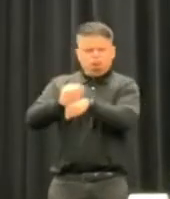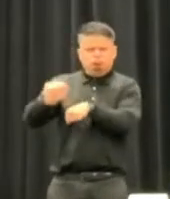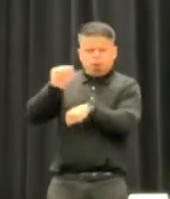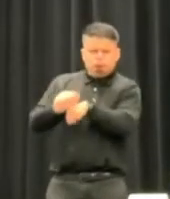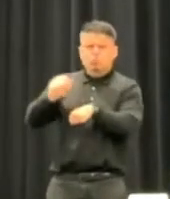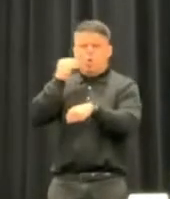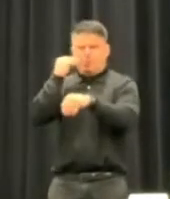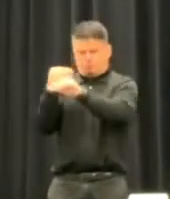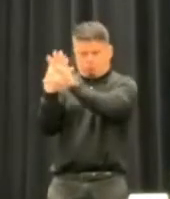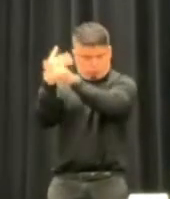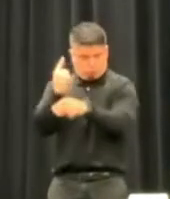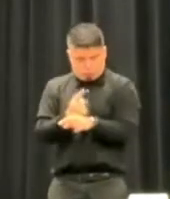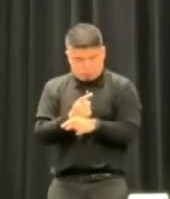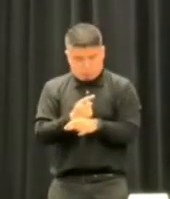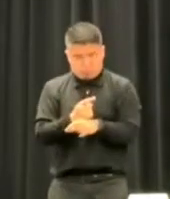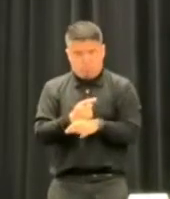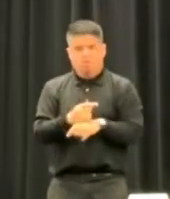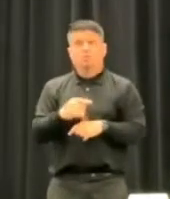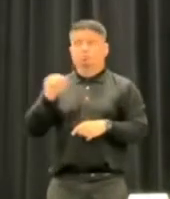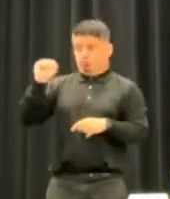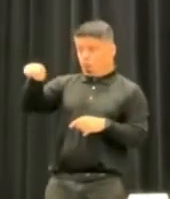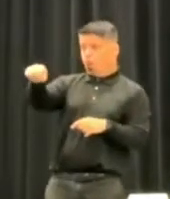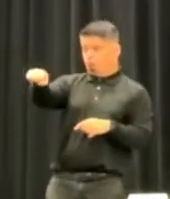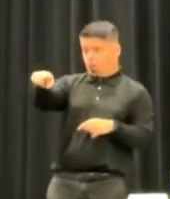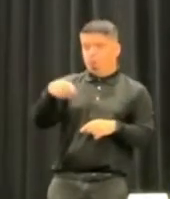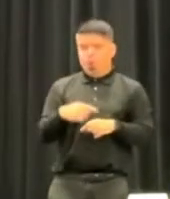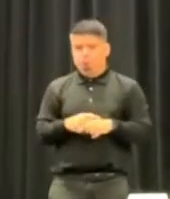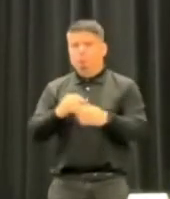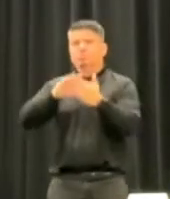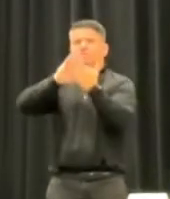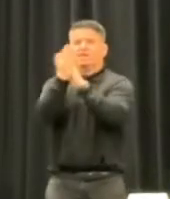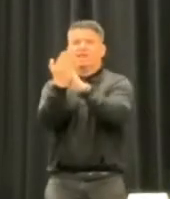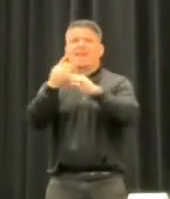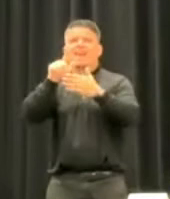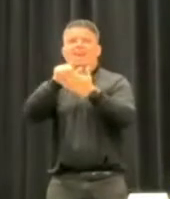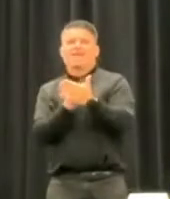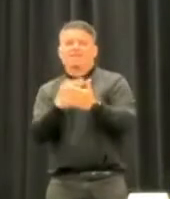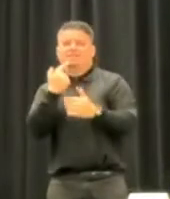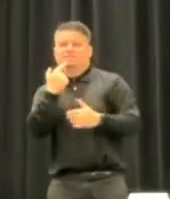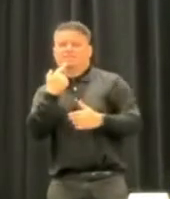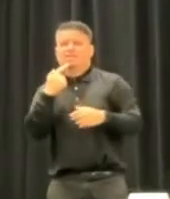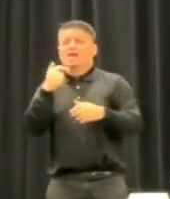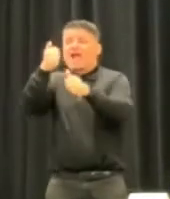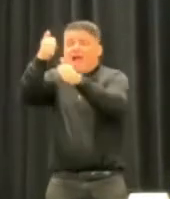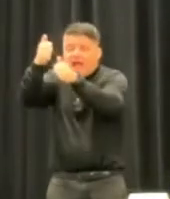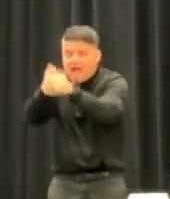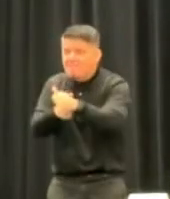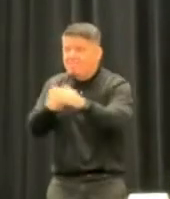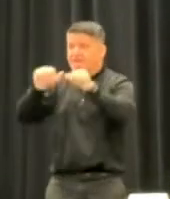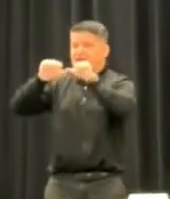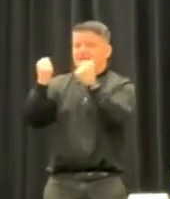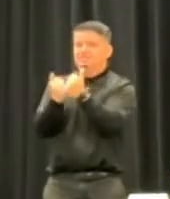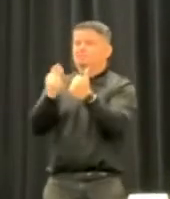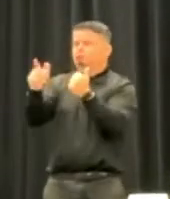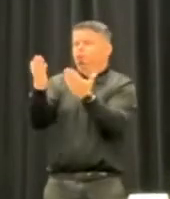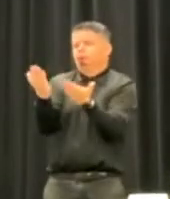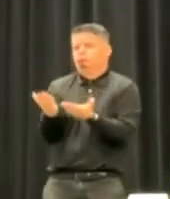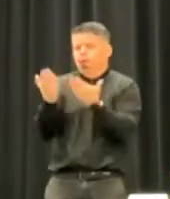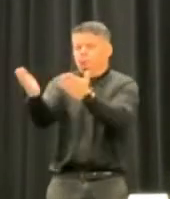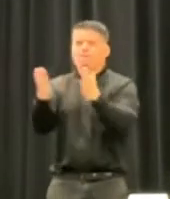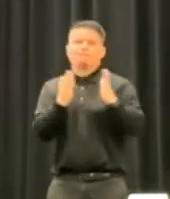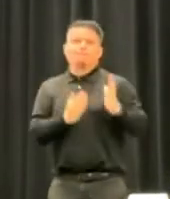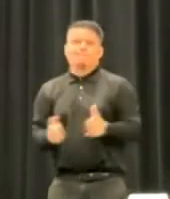convirtió en ley y establece que cada agencia tiene que someter un plan de trabajo a distancia ese es el plan que yo estoy solicitando